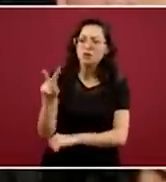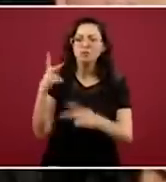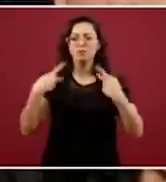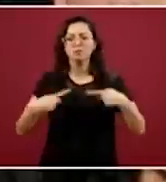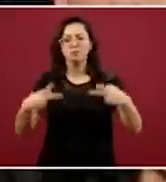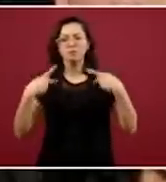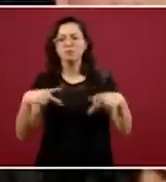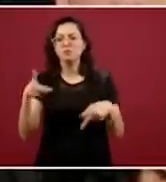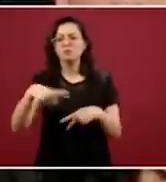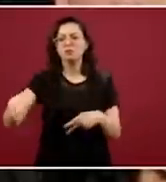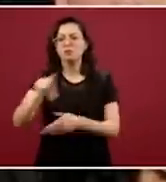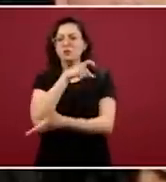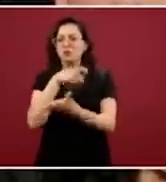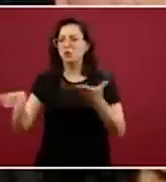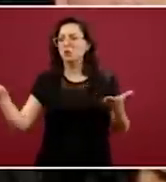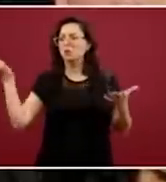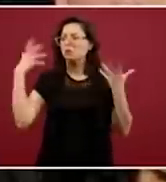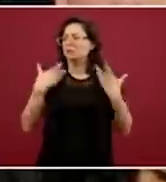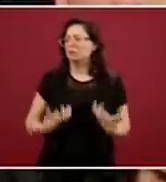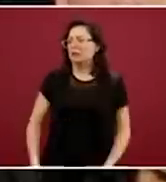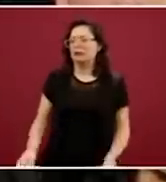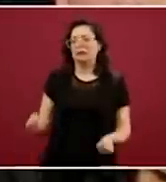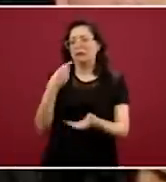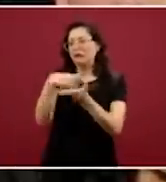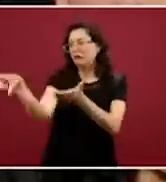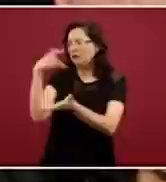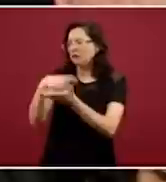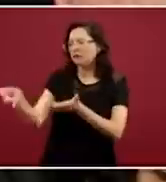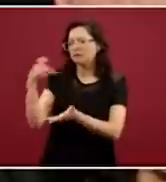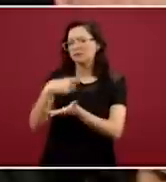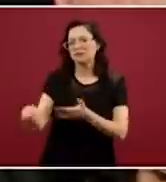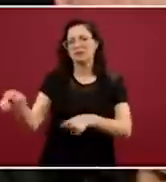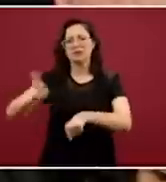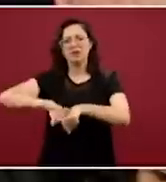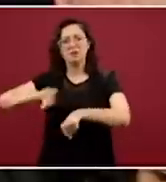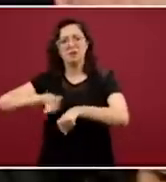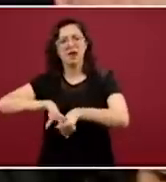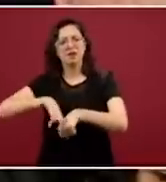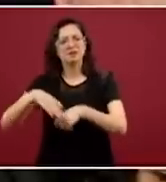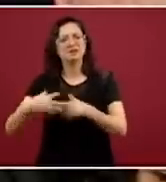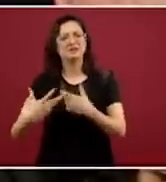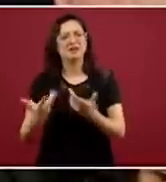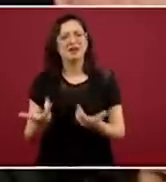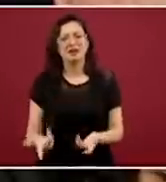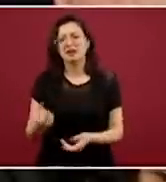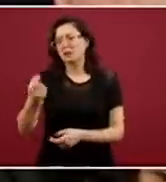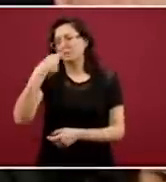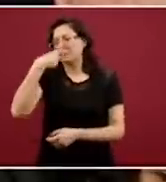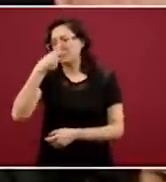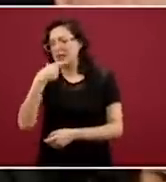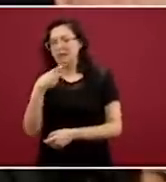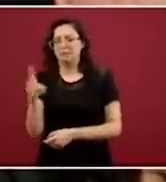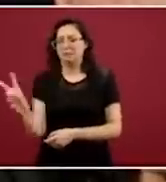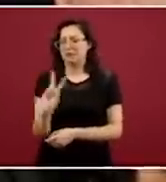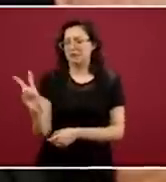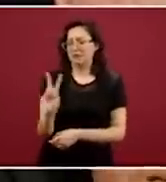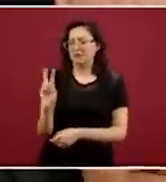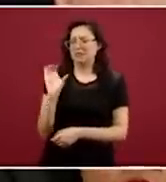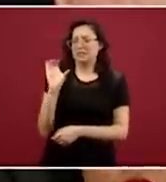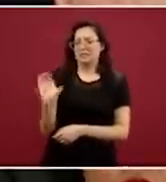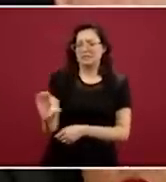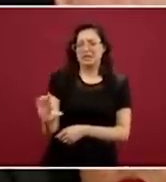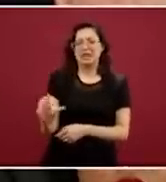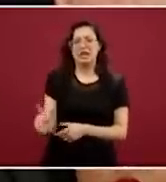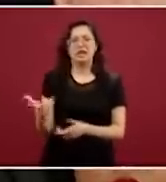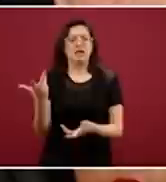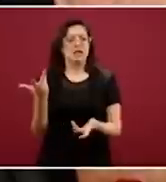haciendo compras, pues digamos de pánico en las farmacias de vitamina C, porque en sus estados ya